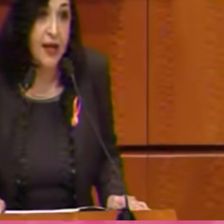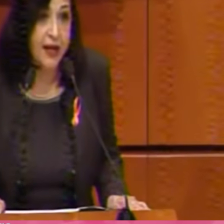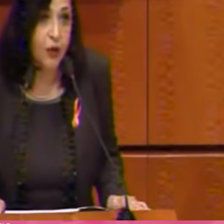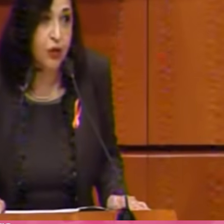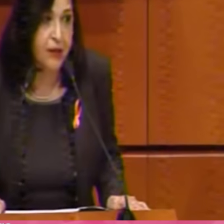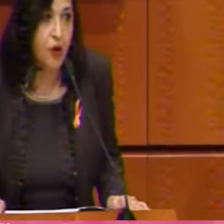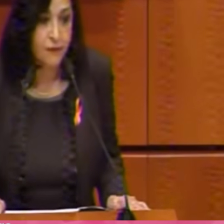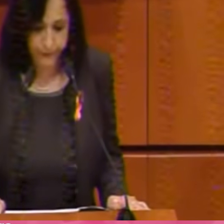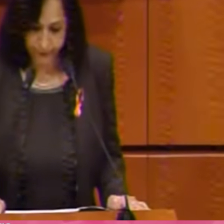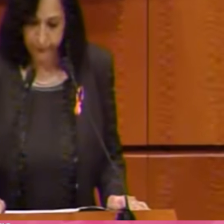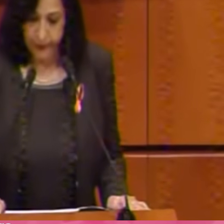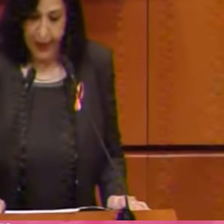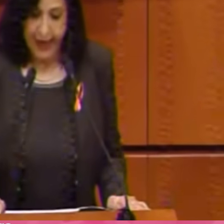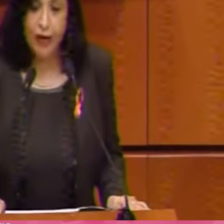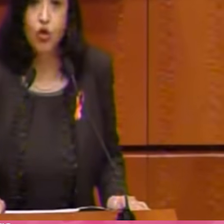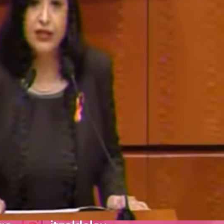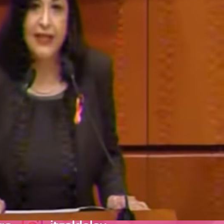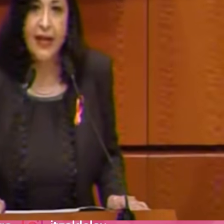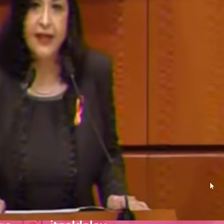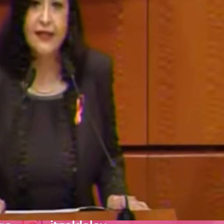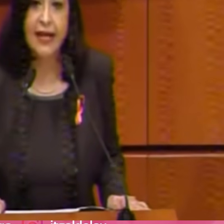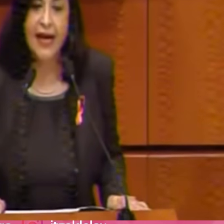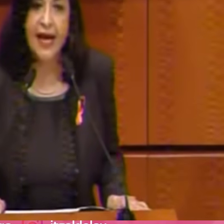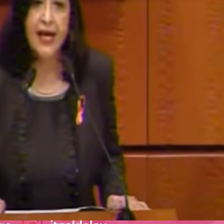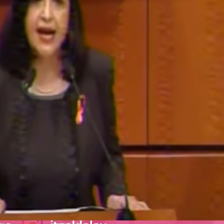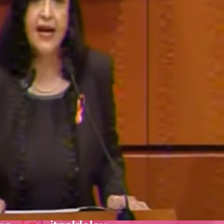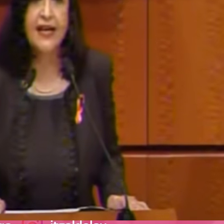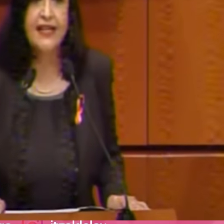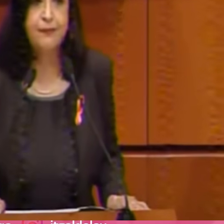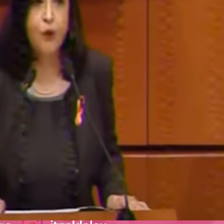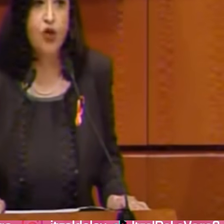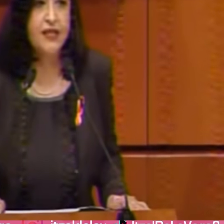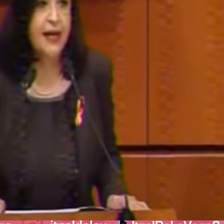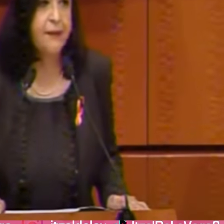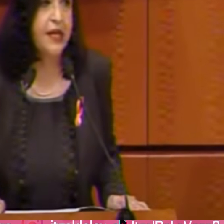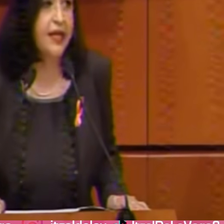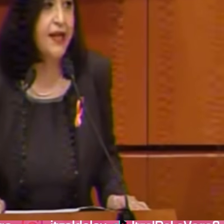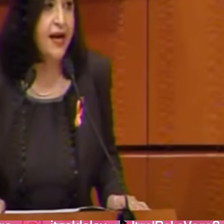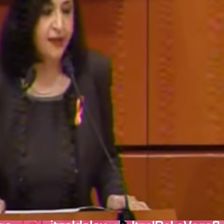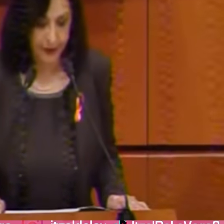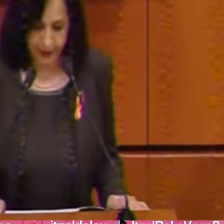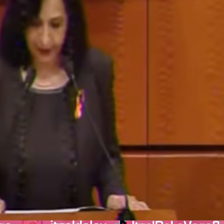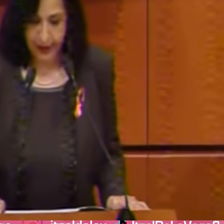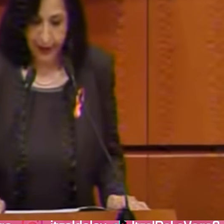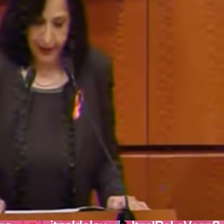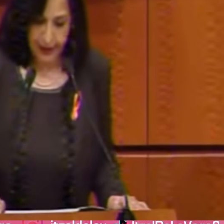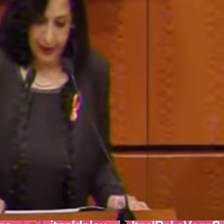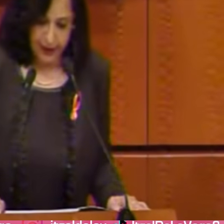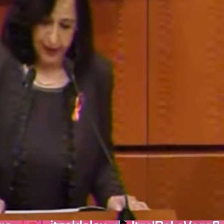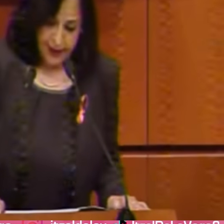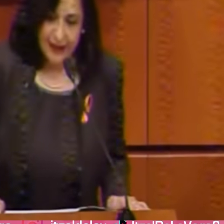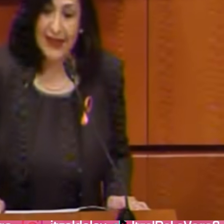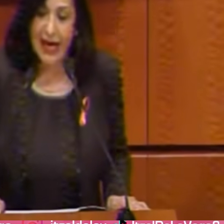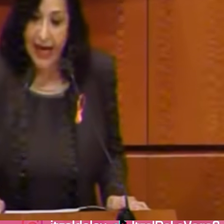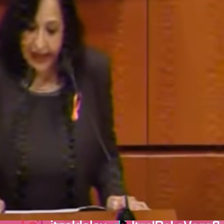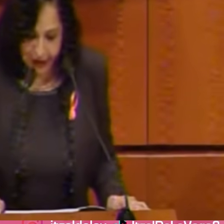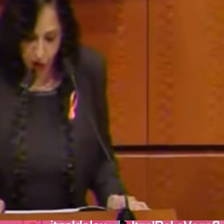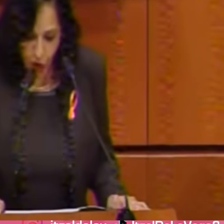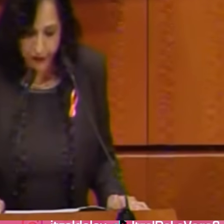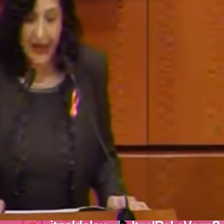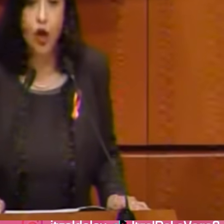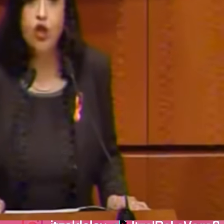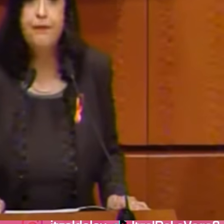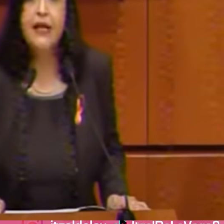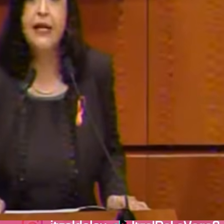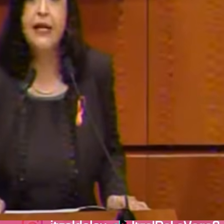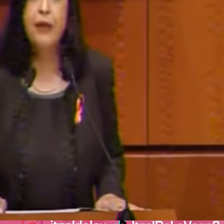propuesta del Ejecutivo, en ustedes recaiga la responsabilidad de la elección